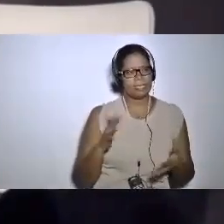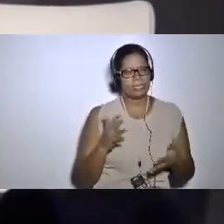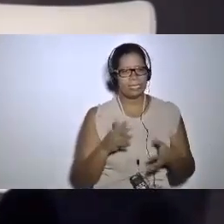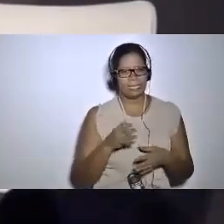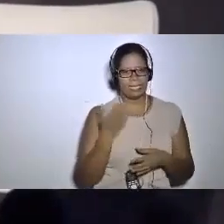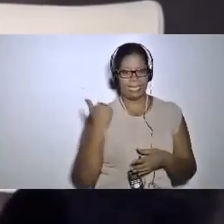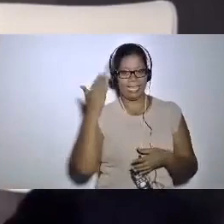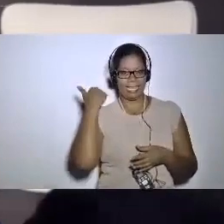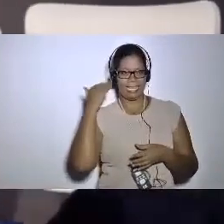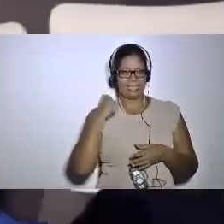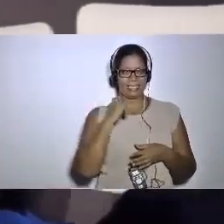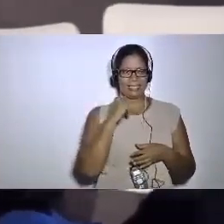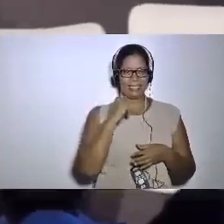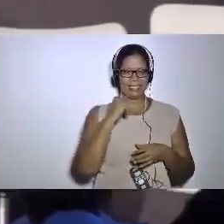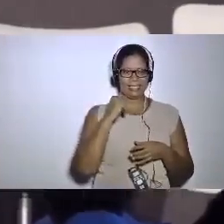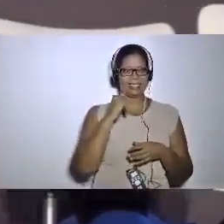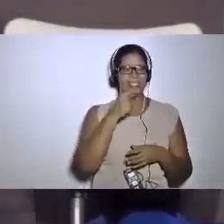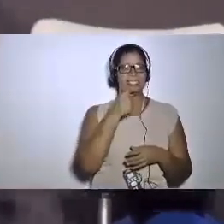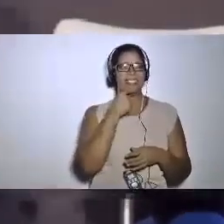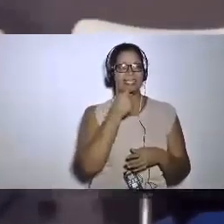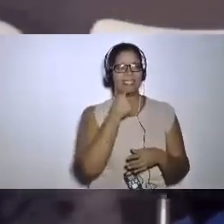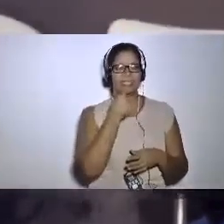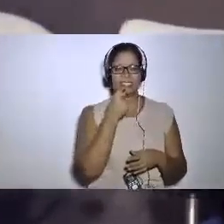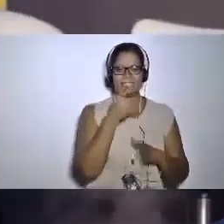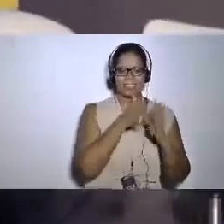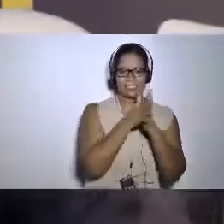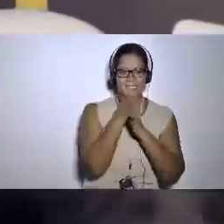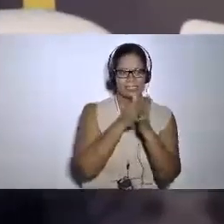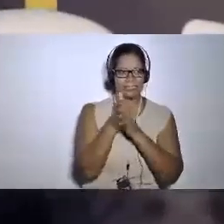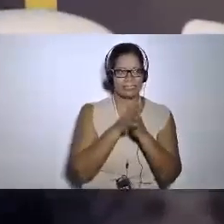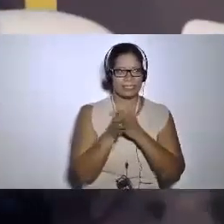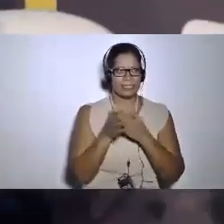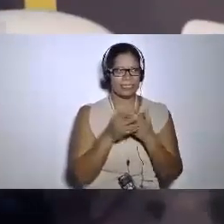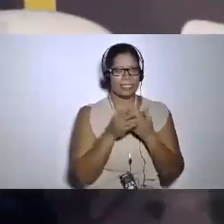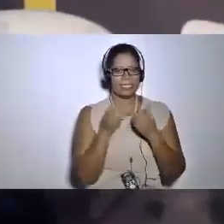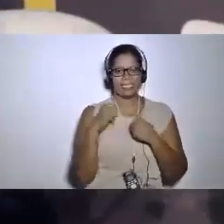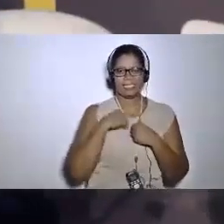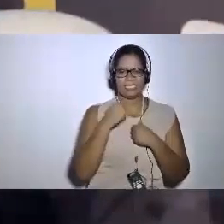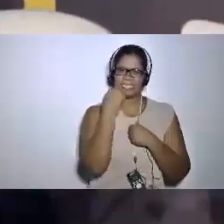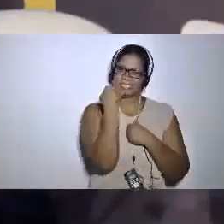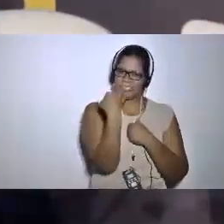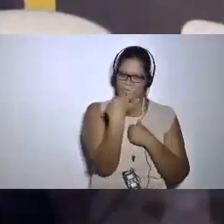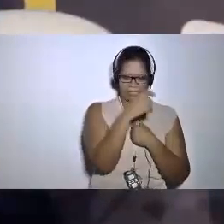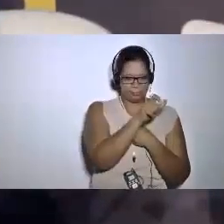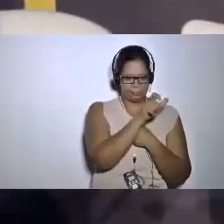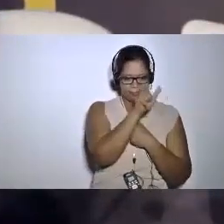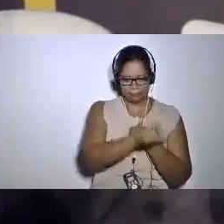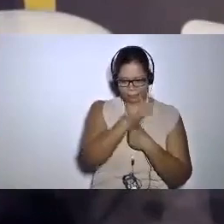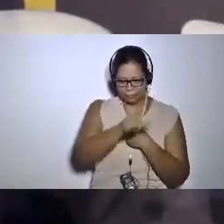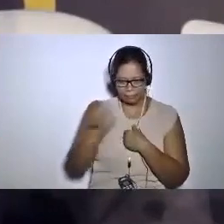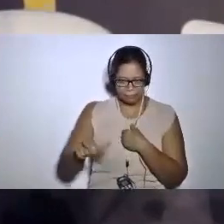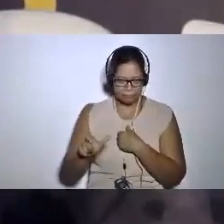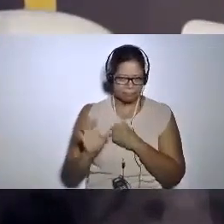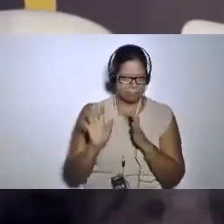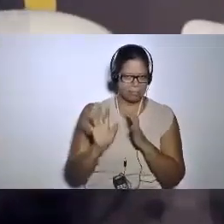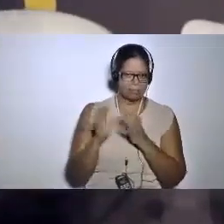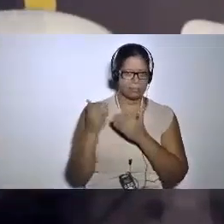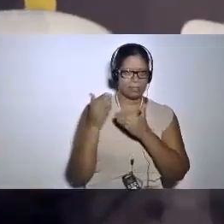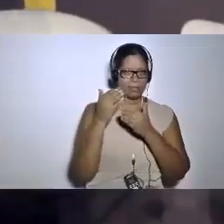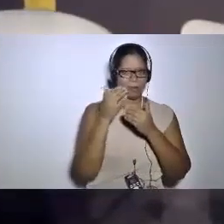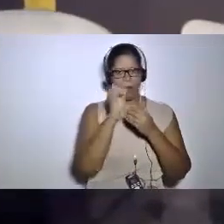había un movimiento FMBlondel que dijo que en cualquier momento usted tiene tres tipos de